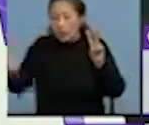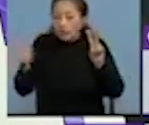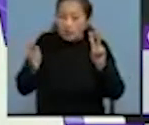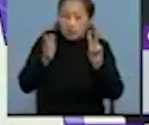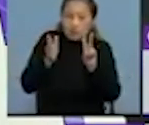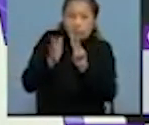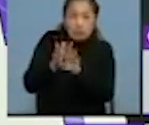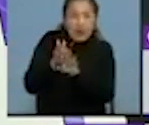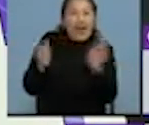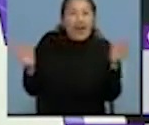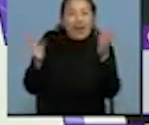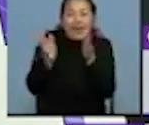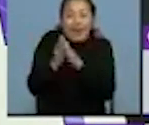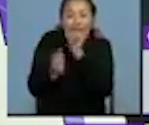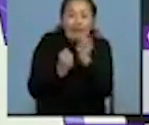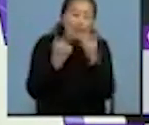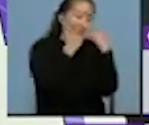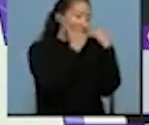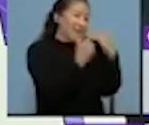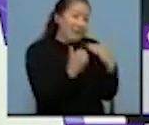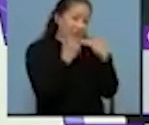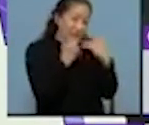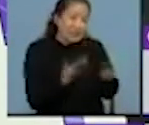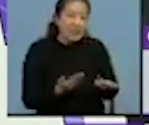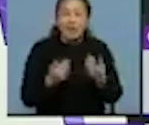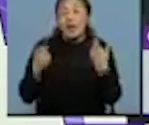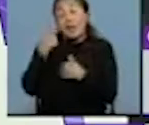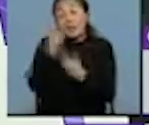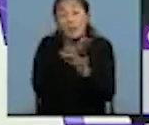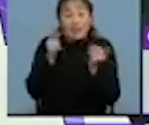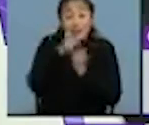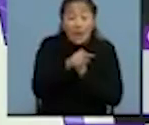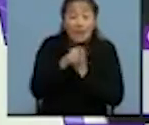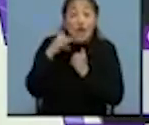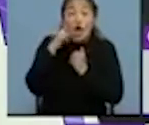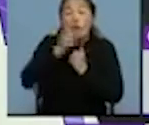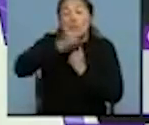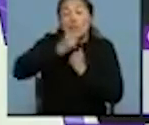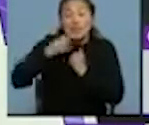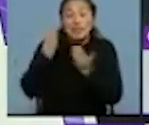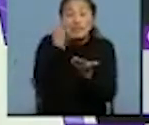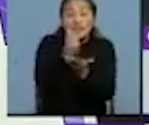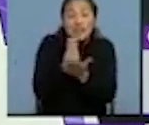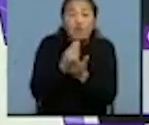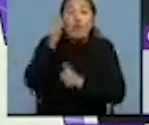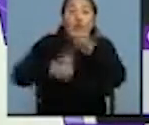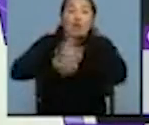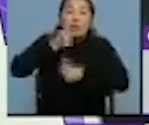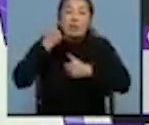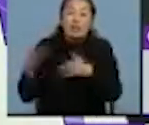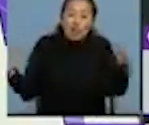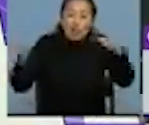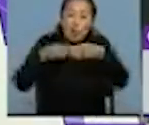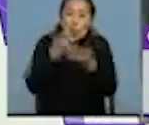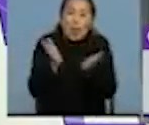así, achicando hasta después. Bueno, Mariano, muchas gracias. No, Ahí está. Entonces, Mariano Almada, aquí donde justamente la Superliga nos ha brindado un lugar